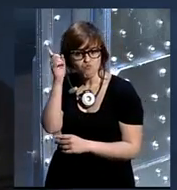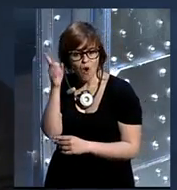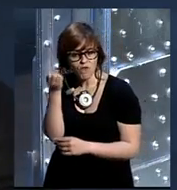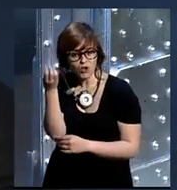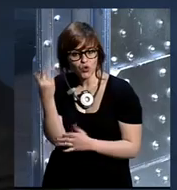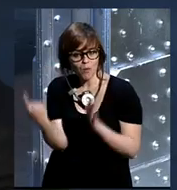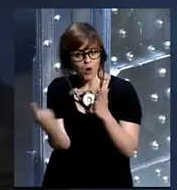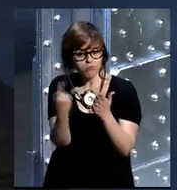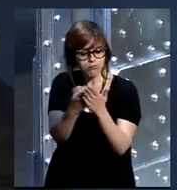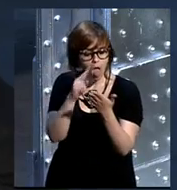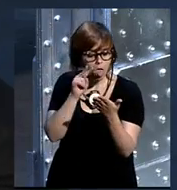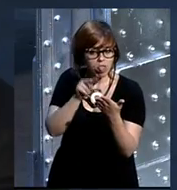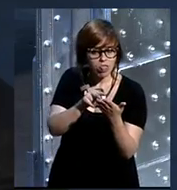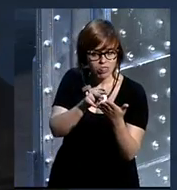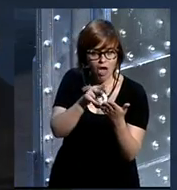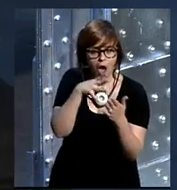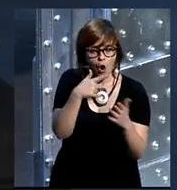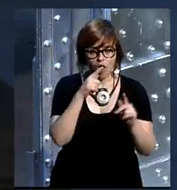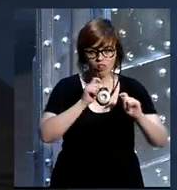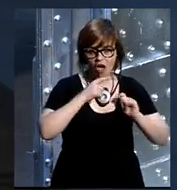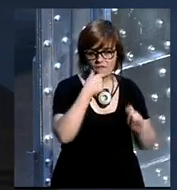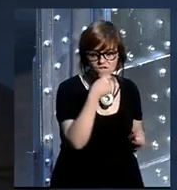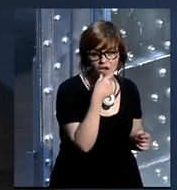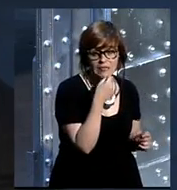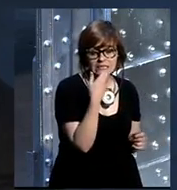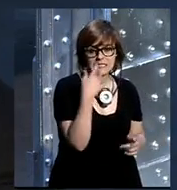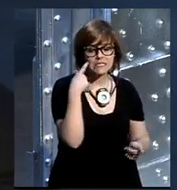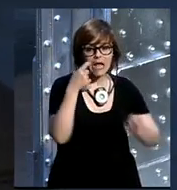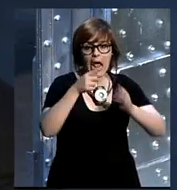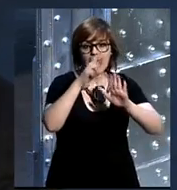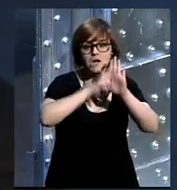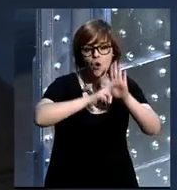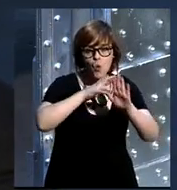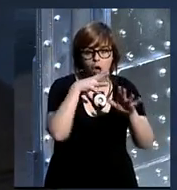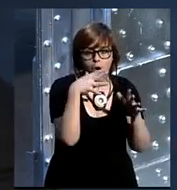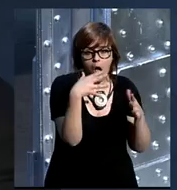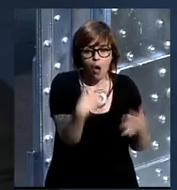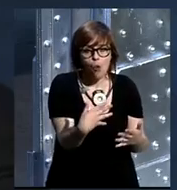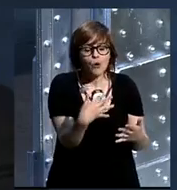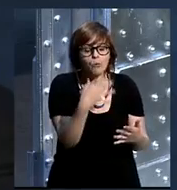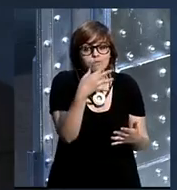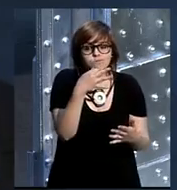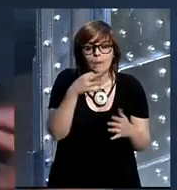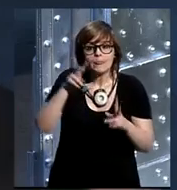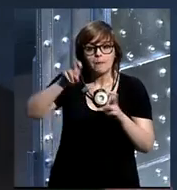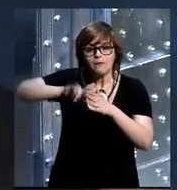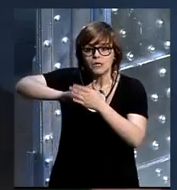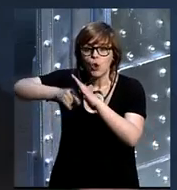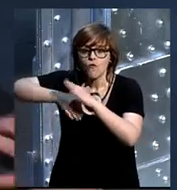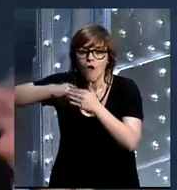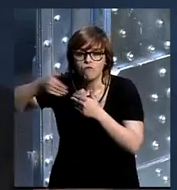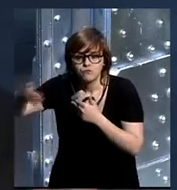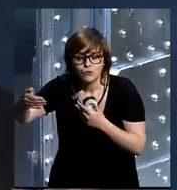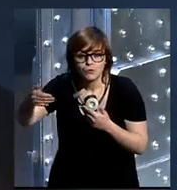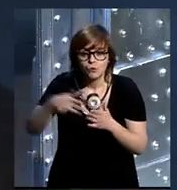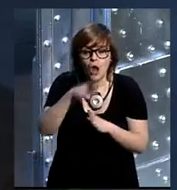regulado. Por eso creo que hay muchas áreas como esta, donde si regulásemos hoy en día podríamos hacerlo, pero a lo mejor nos lamentaríamos por